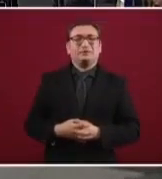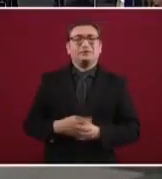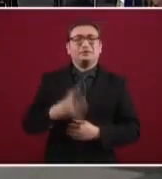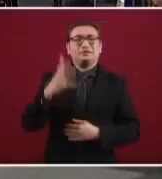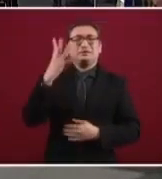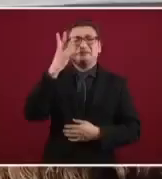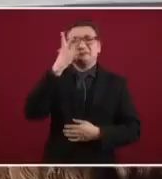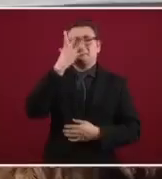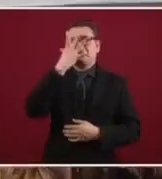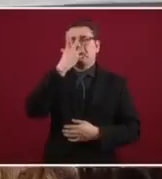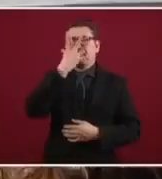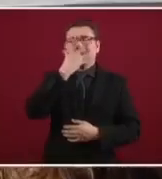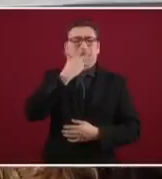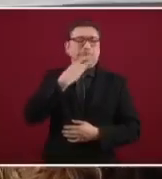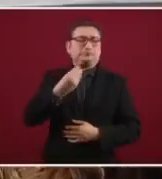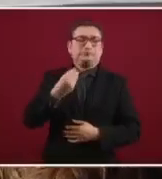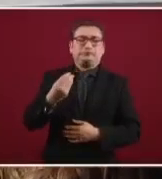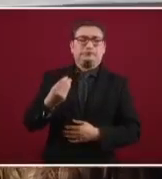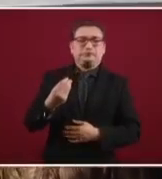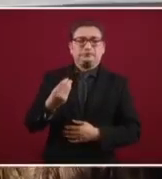bello que es,